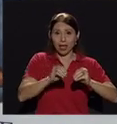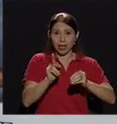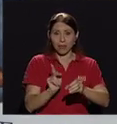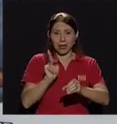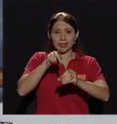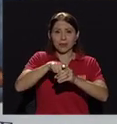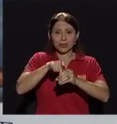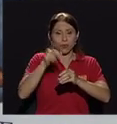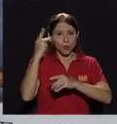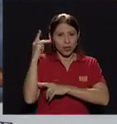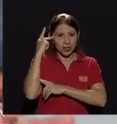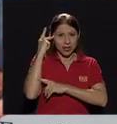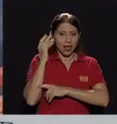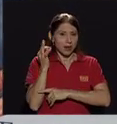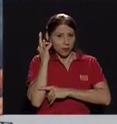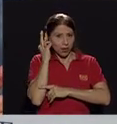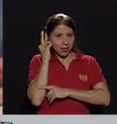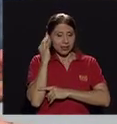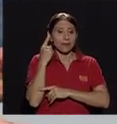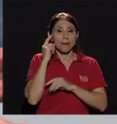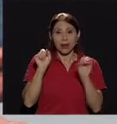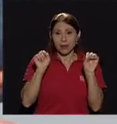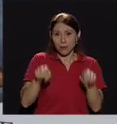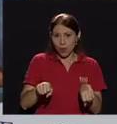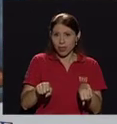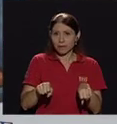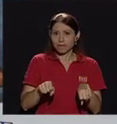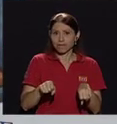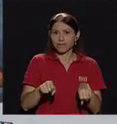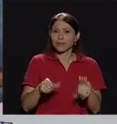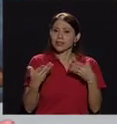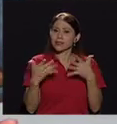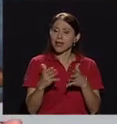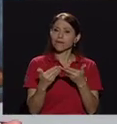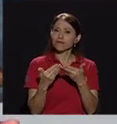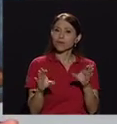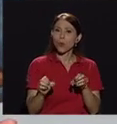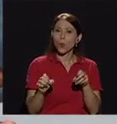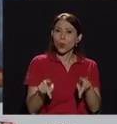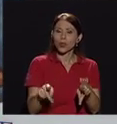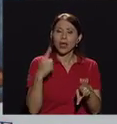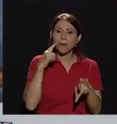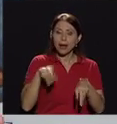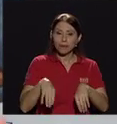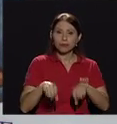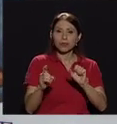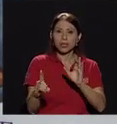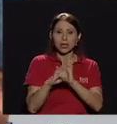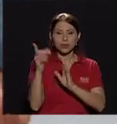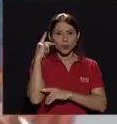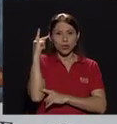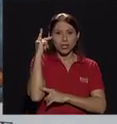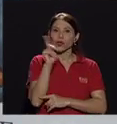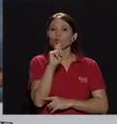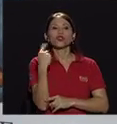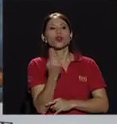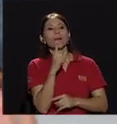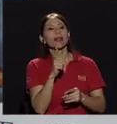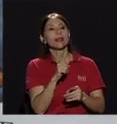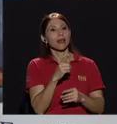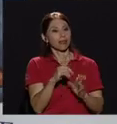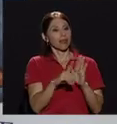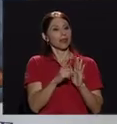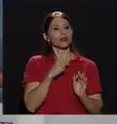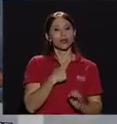política, precisamente para posibilitar esa otra dimensión de los derechos políticos, que no es solamente elegir a gobernantes,